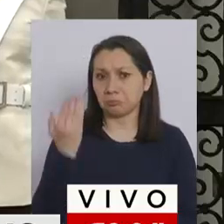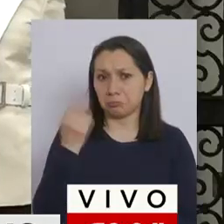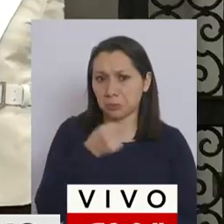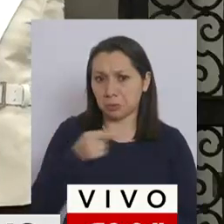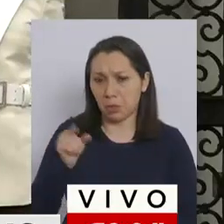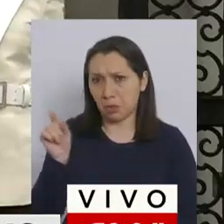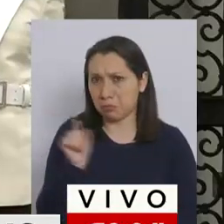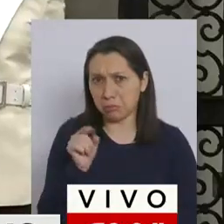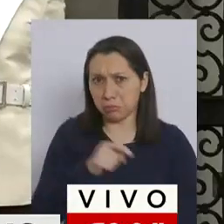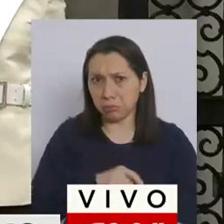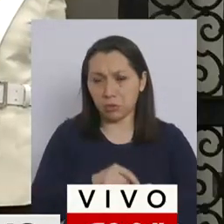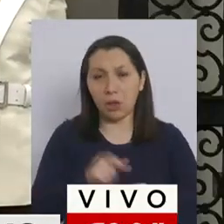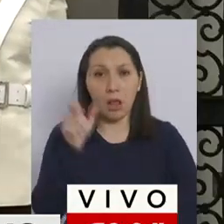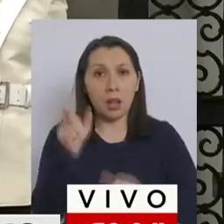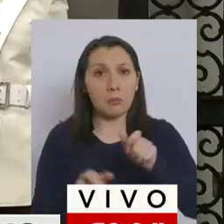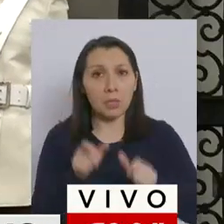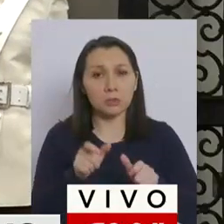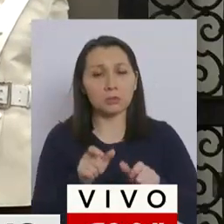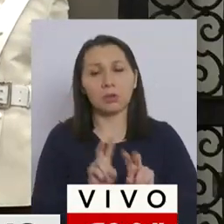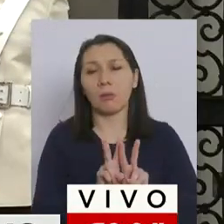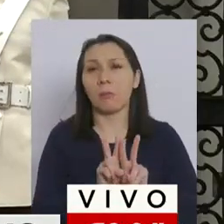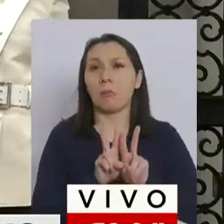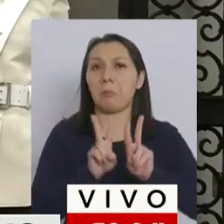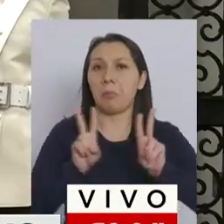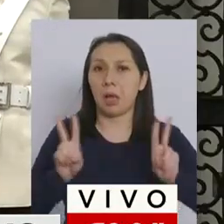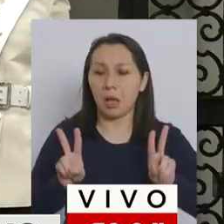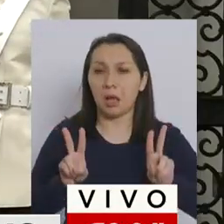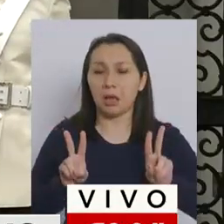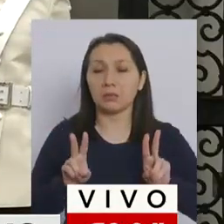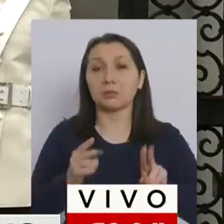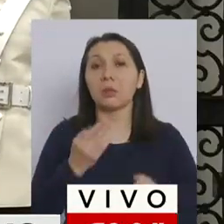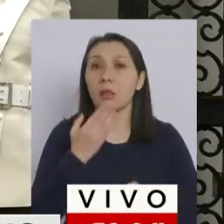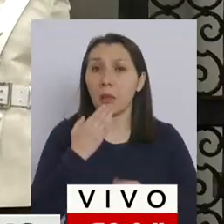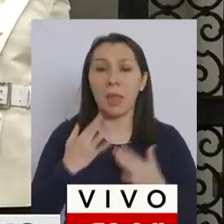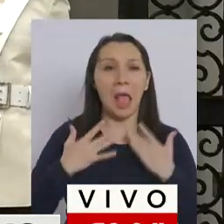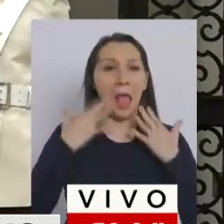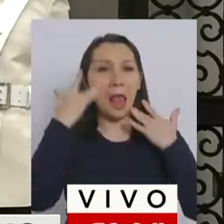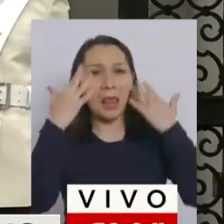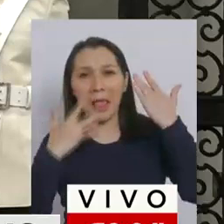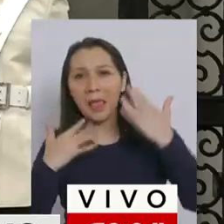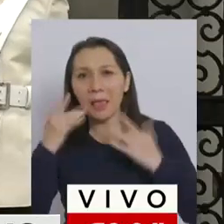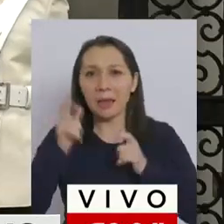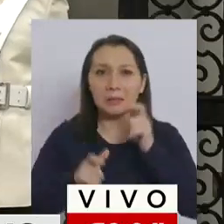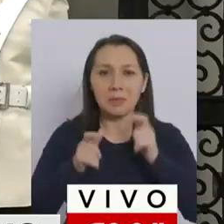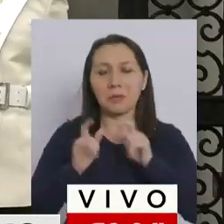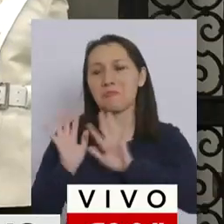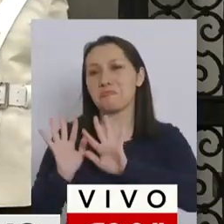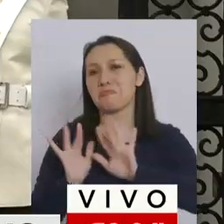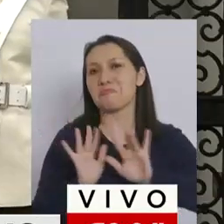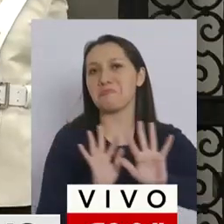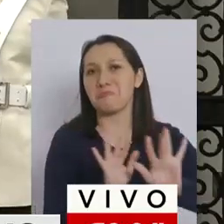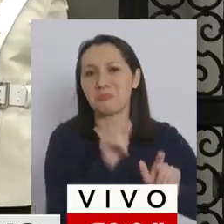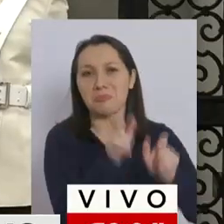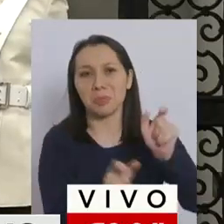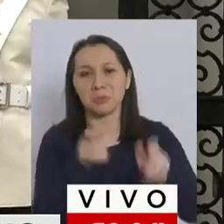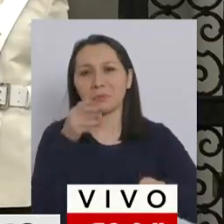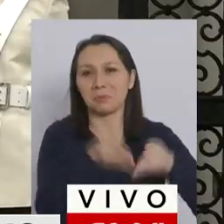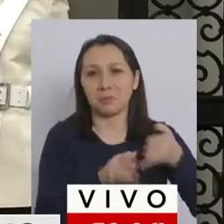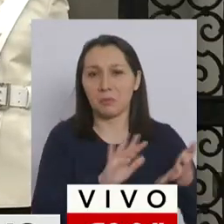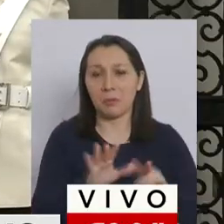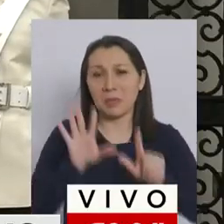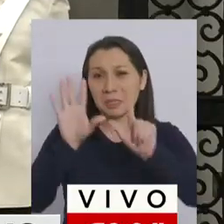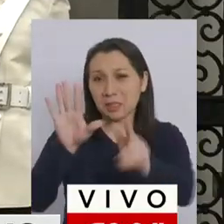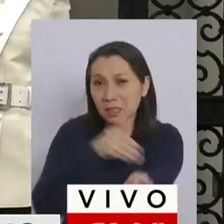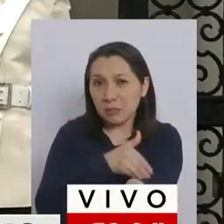semana, los chilenos en paz, incluso con alegría, concurrieron alrededor de